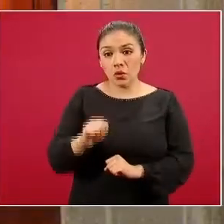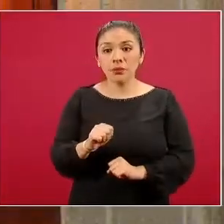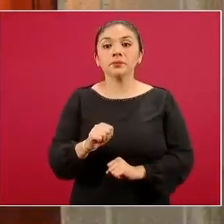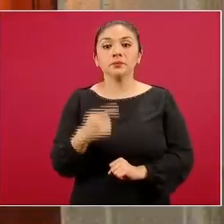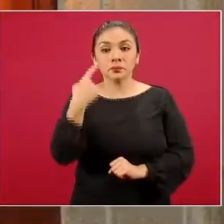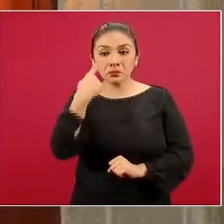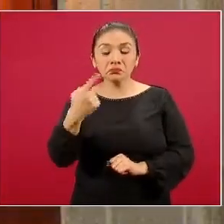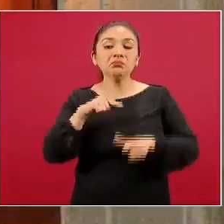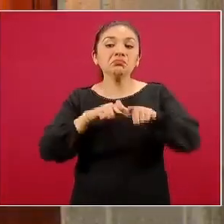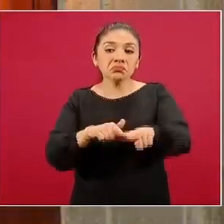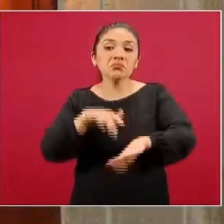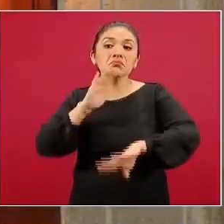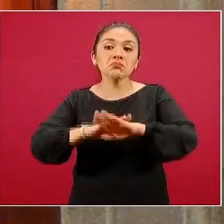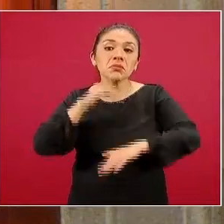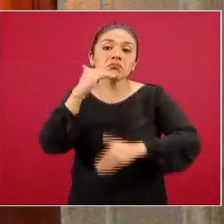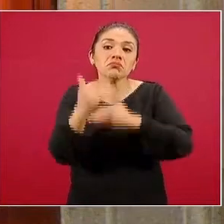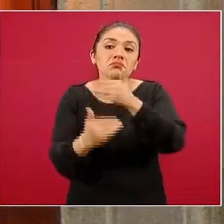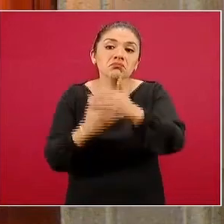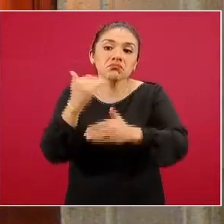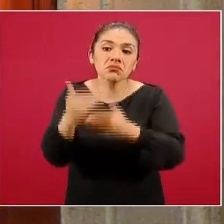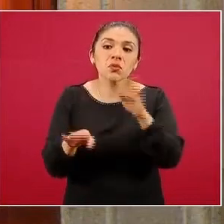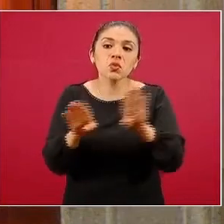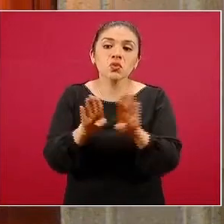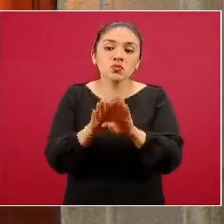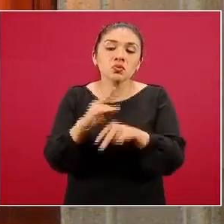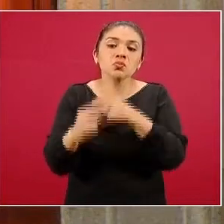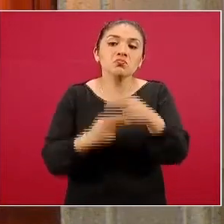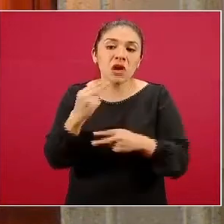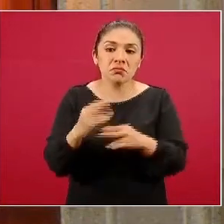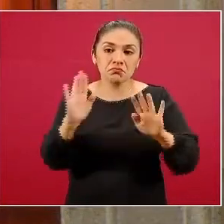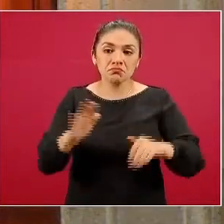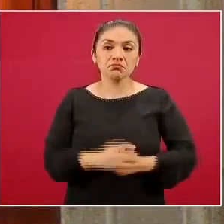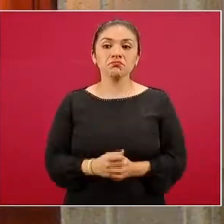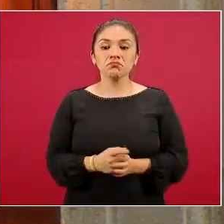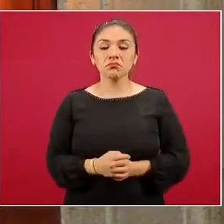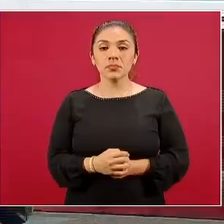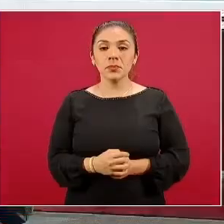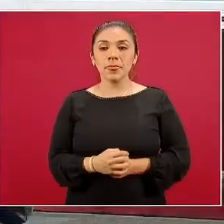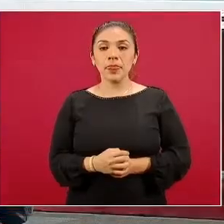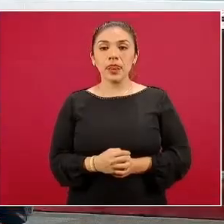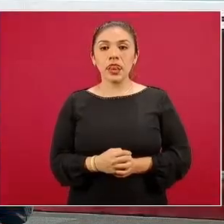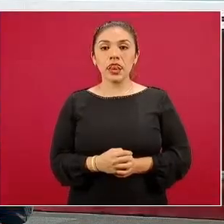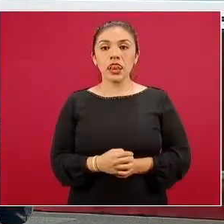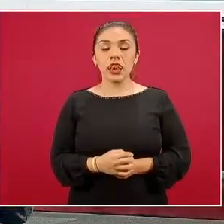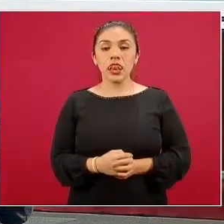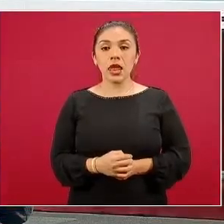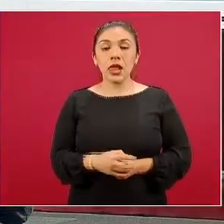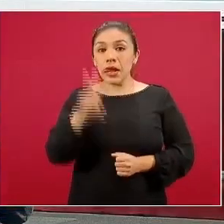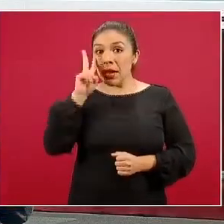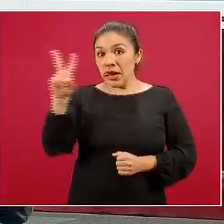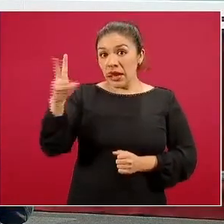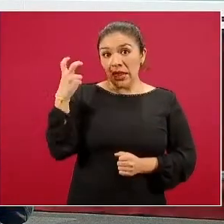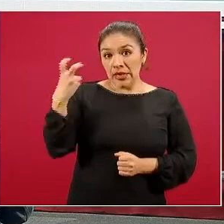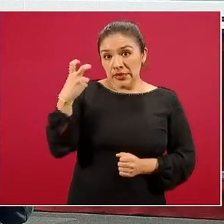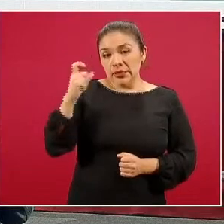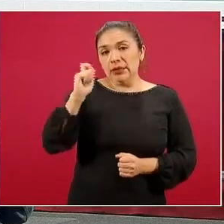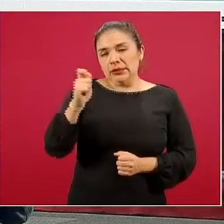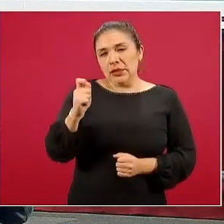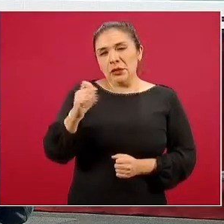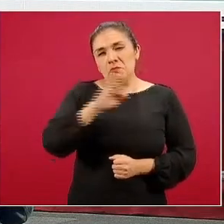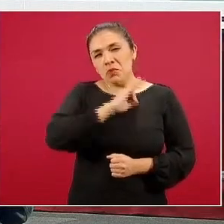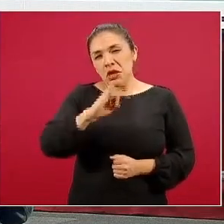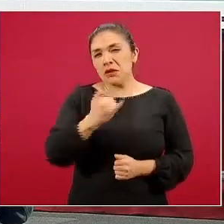a ver cómo continúa este comportamiento. Veamos esta diapositiva. Aquí tenemos nuestras curvas de